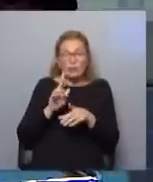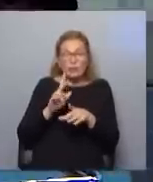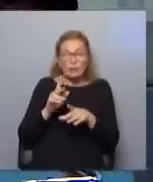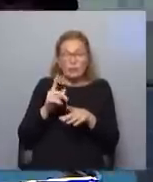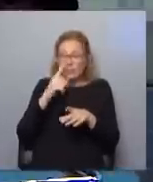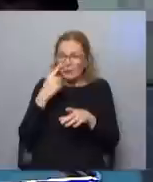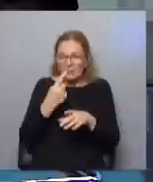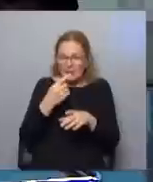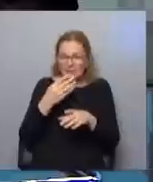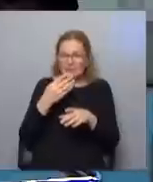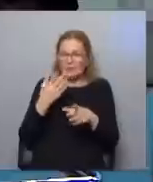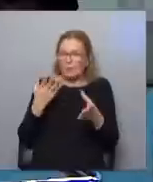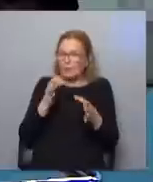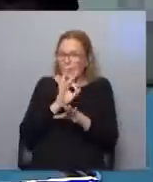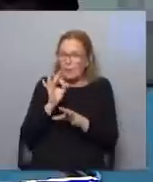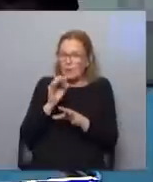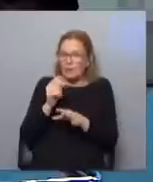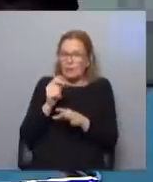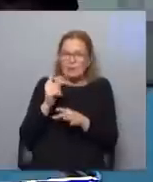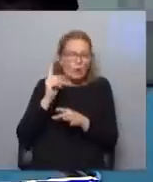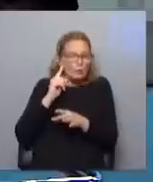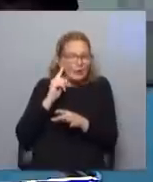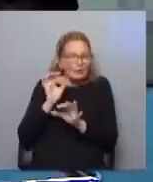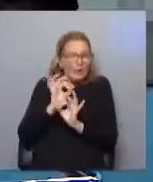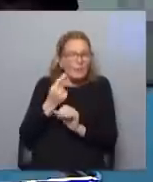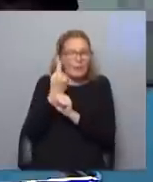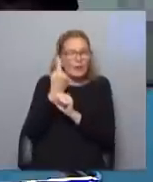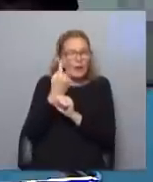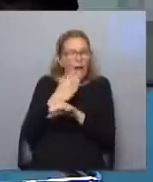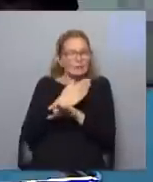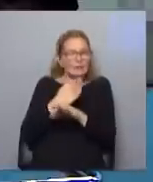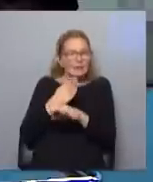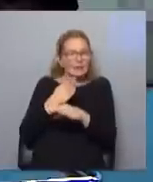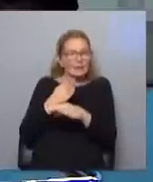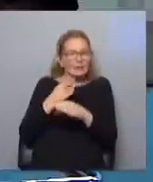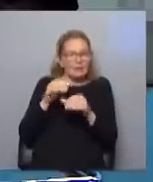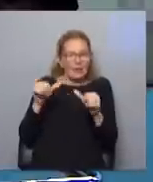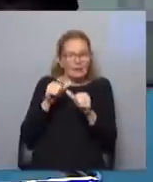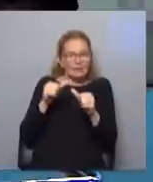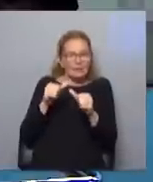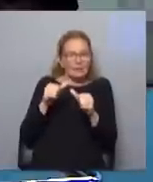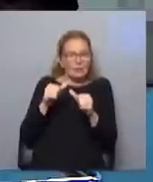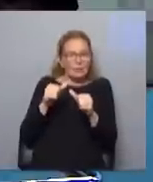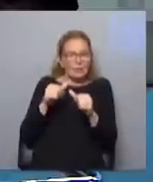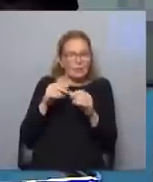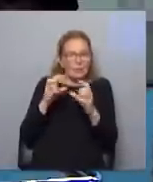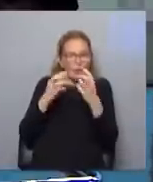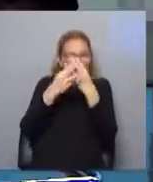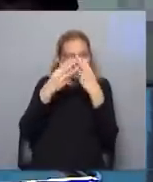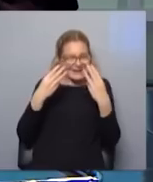rapidez o la capacidad de escuchar primero antes de salir a hacer generalizaciones